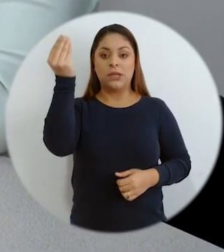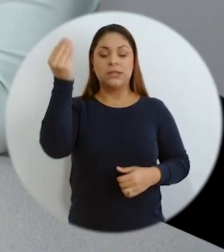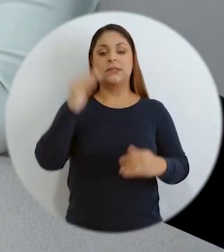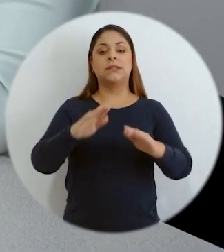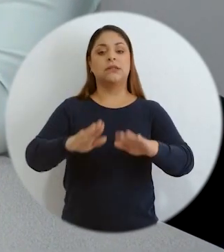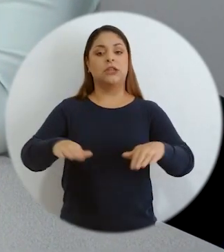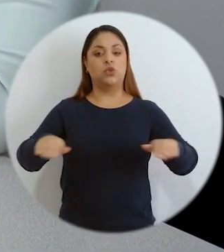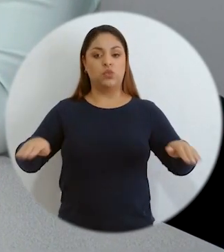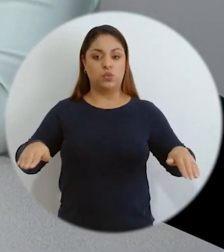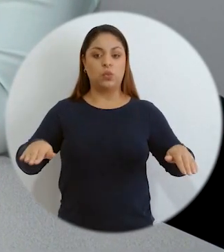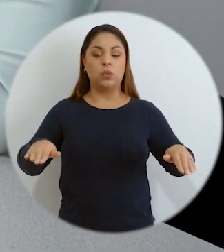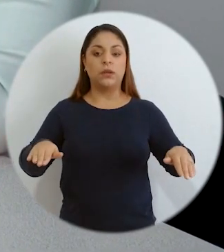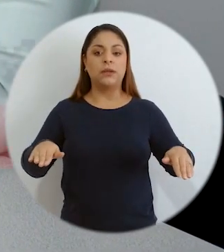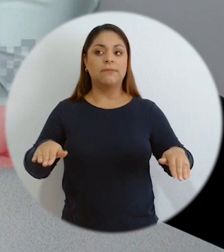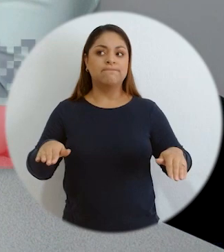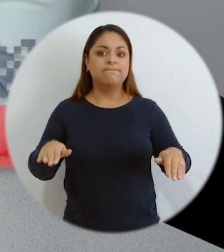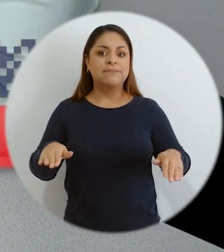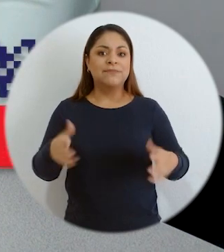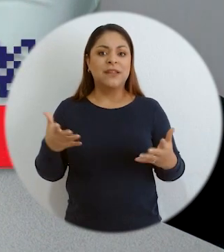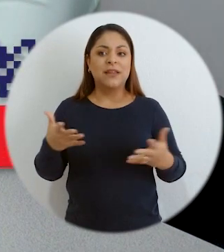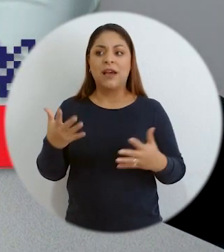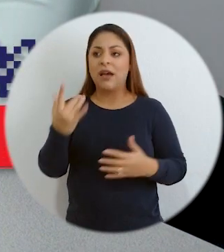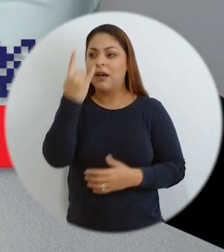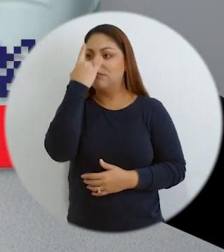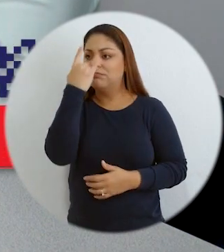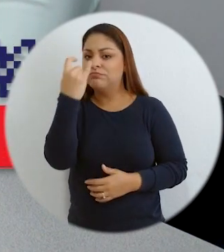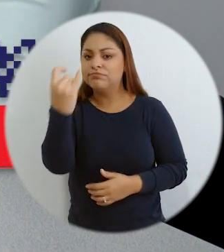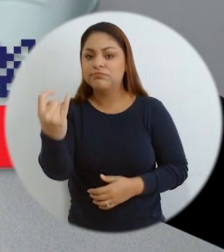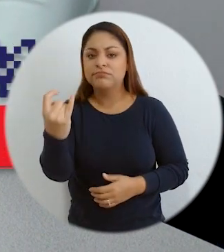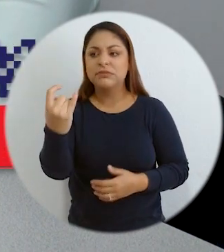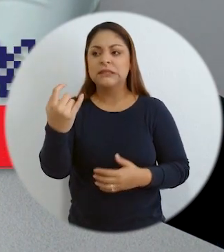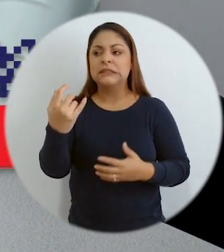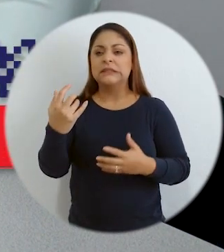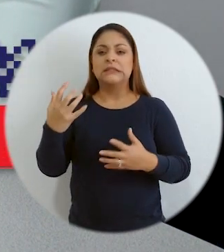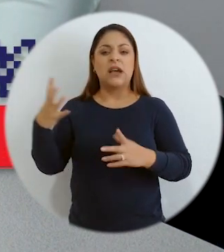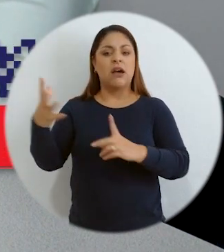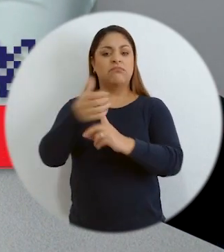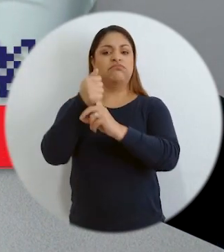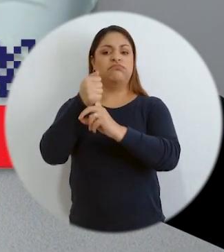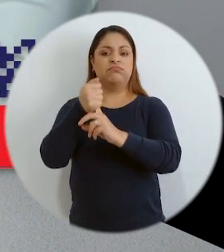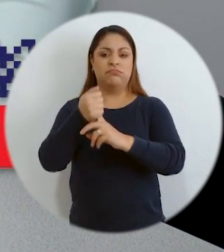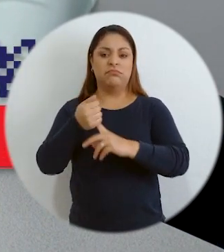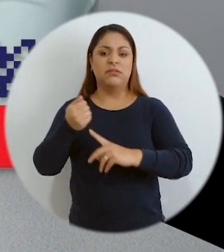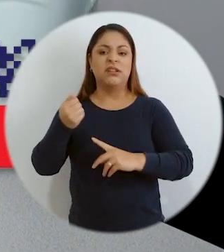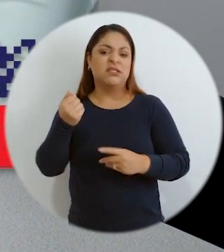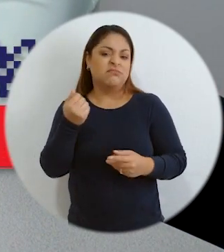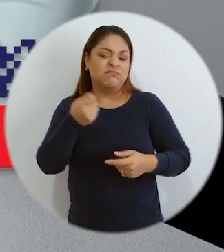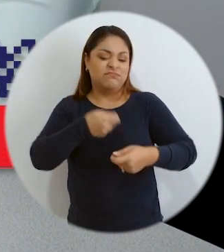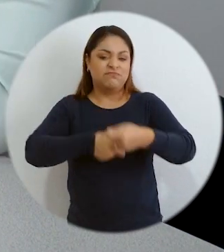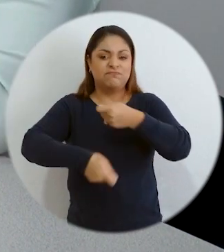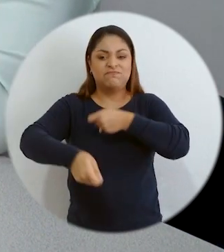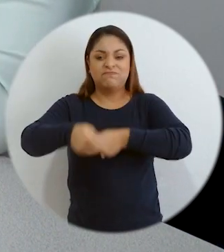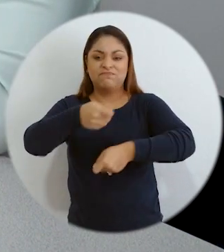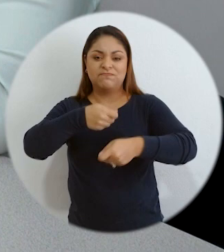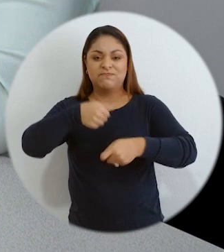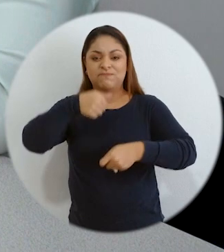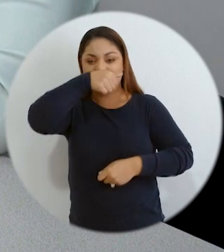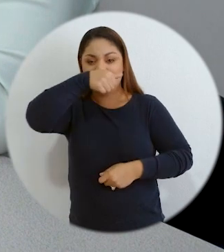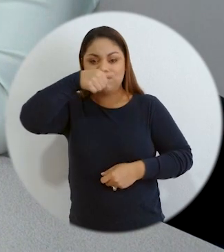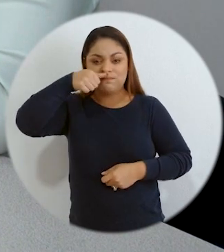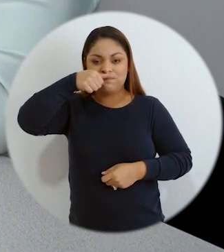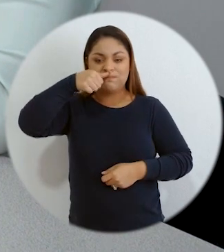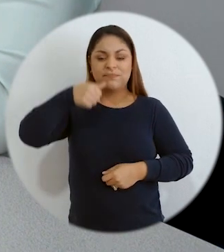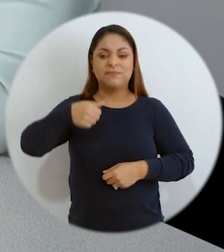niñas, adolescentes, están viéndose atraídos por los tentáculos del narcotráfico, el crimen